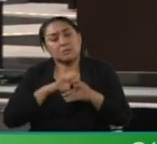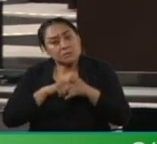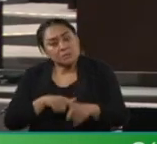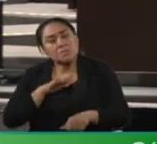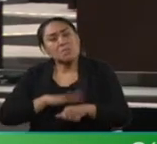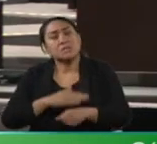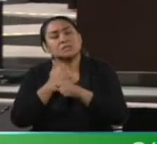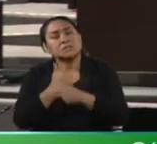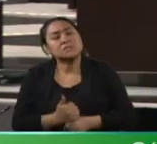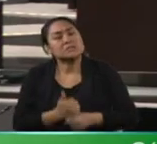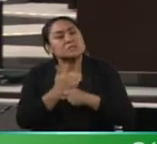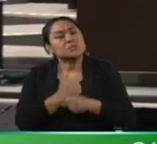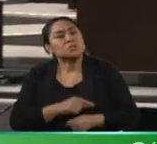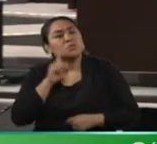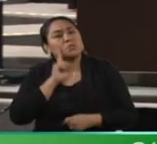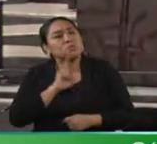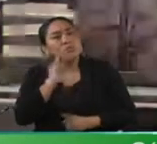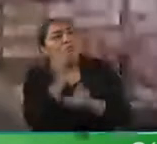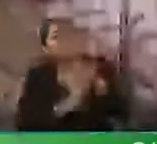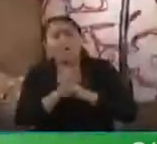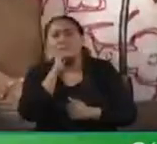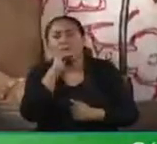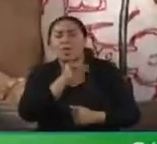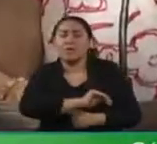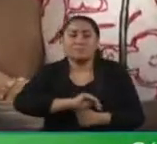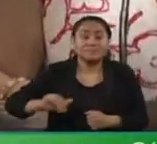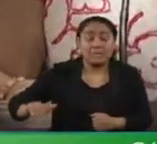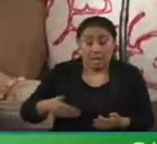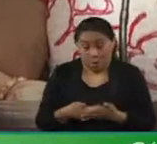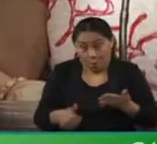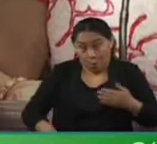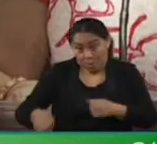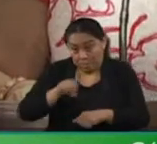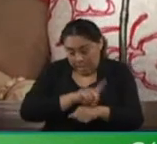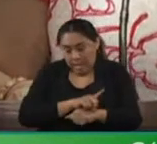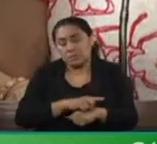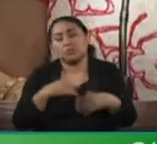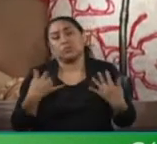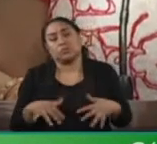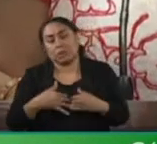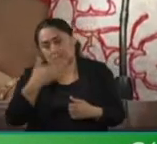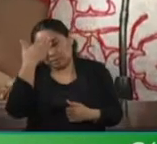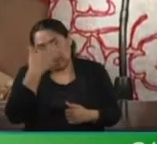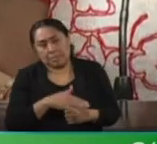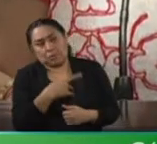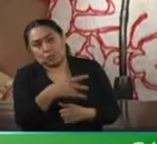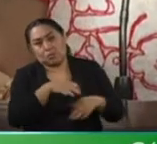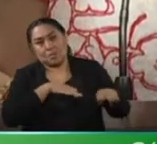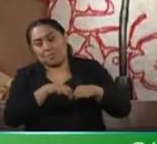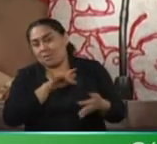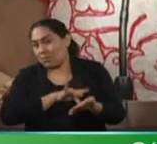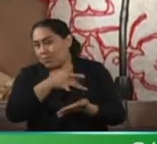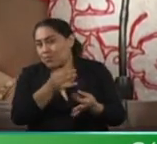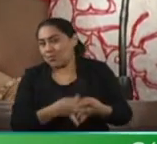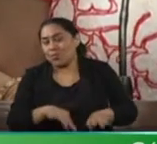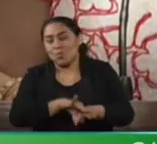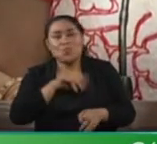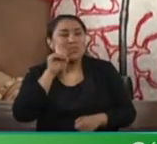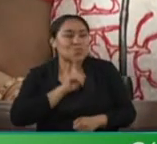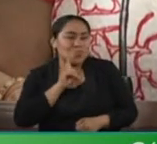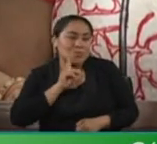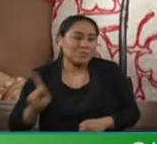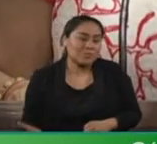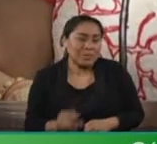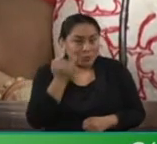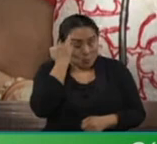y las más excluidas del progreso. Por eso, en este día que reconocemos el trabajo y la participación de las mujeres rurales como integrante